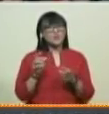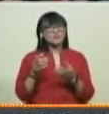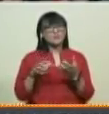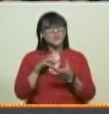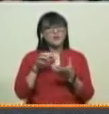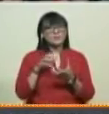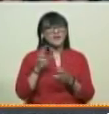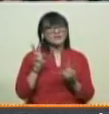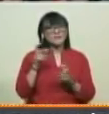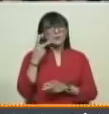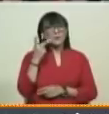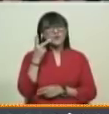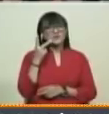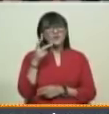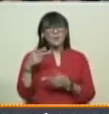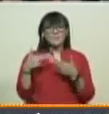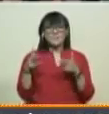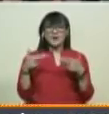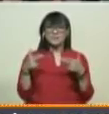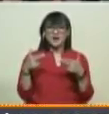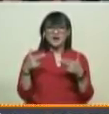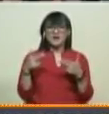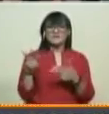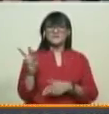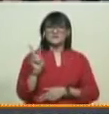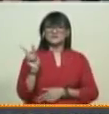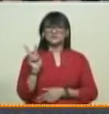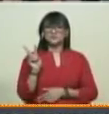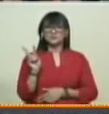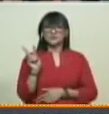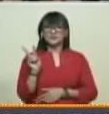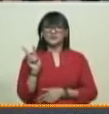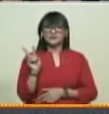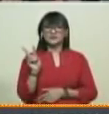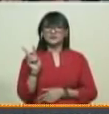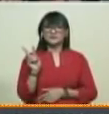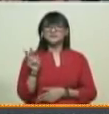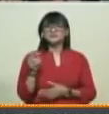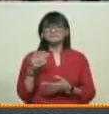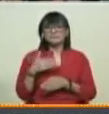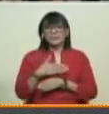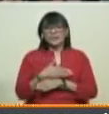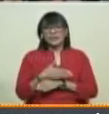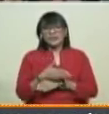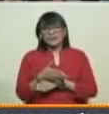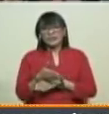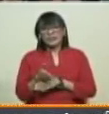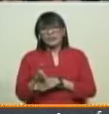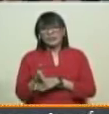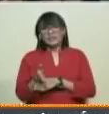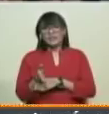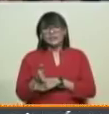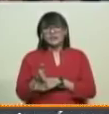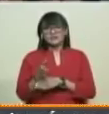panamá y de la escuela ha causado la demora del pastel